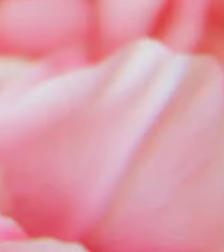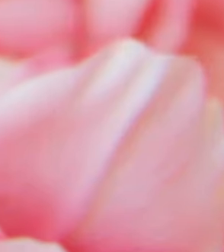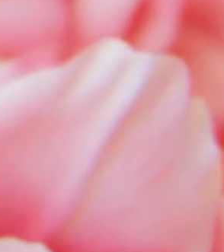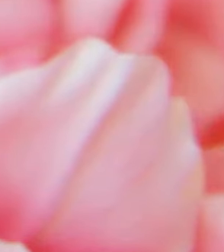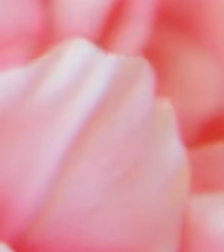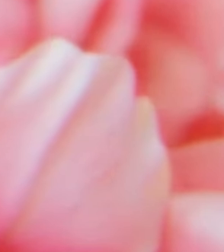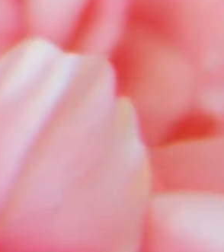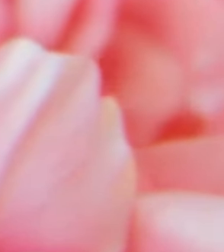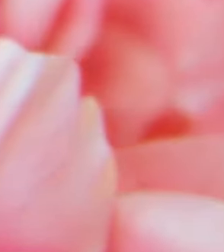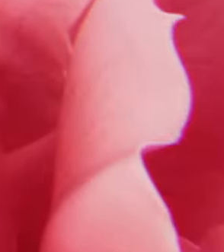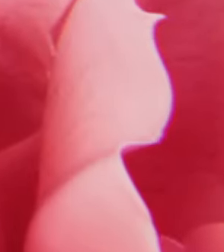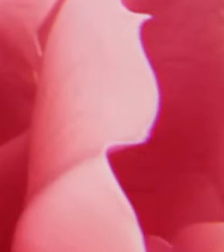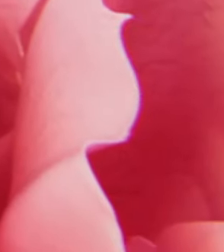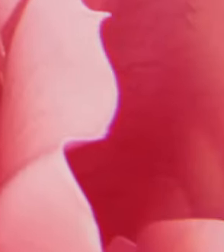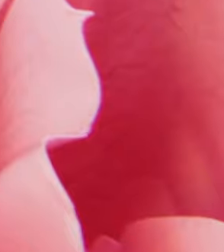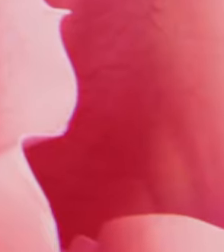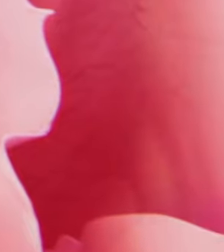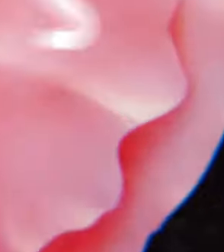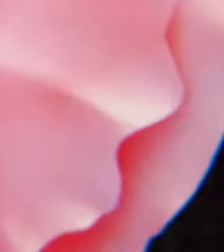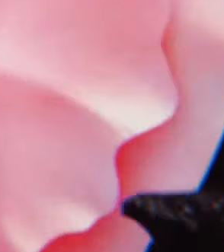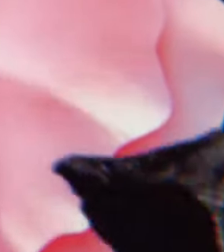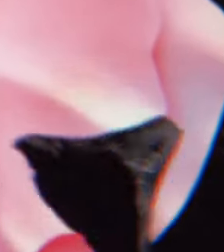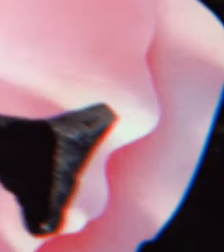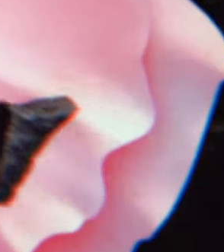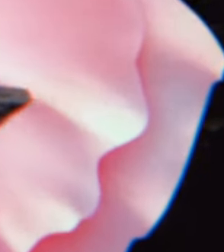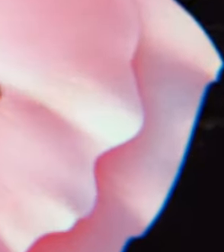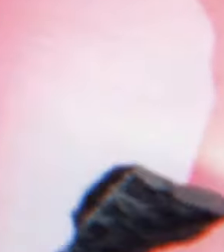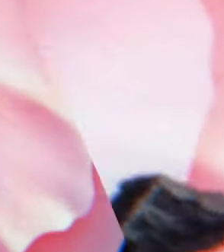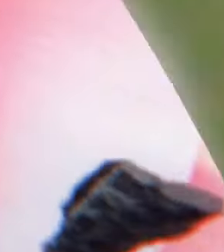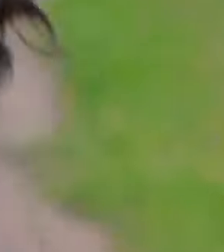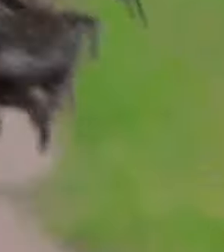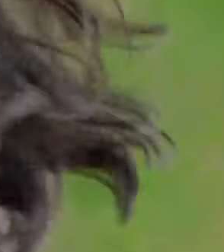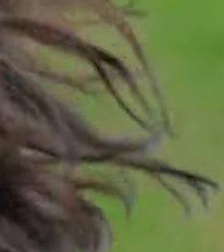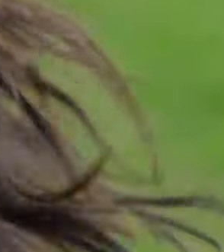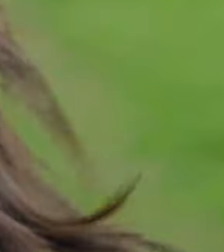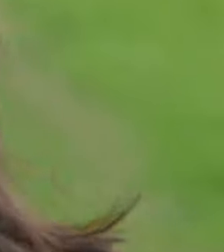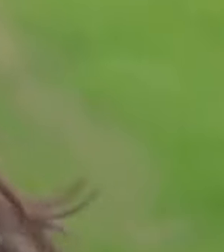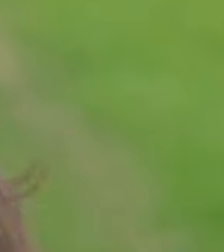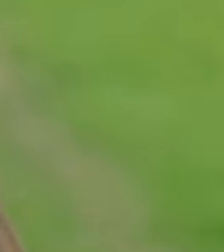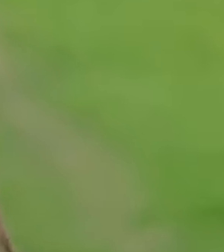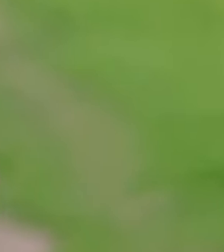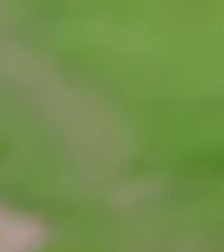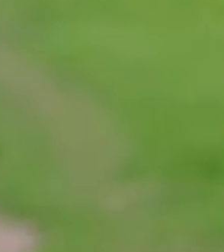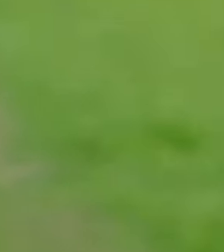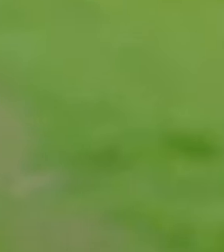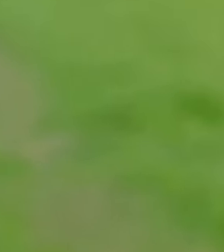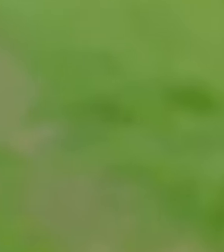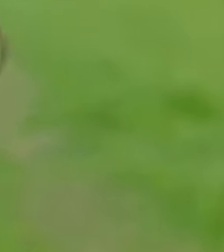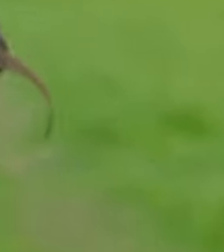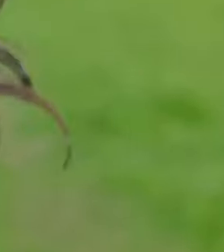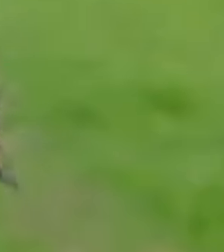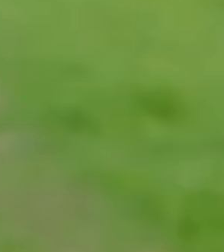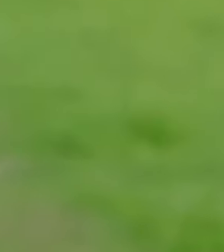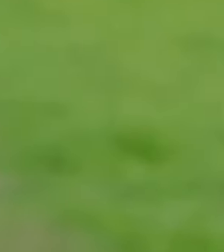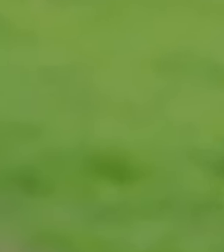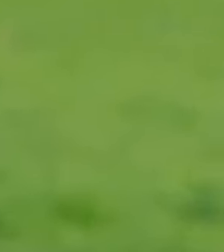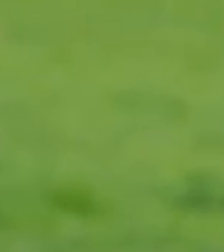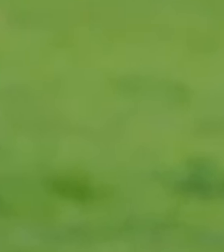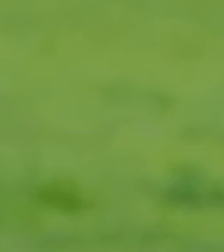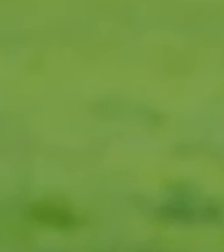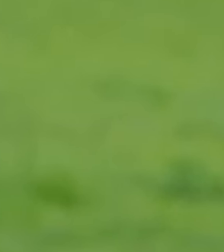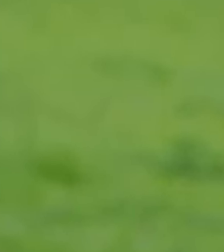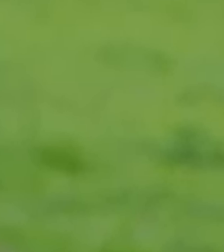Peonías. Su fórmula, con carbón activado, purifica cada fibra de tu pelo, dejándolo suave e hidratado. Y con una increíble